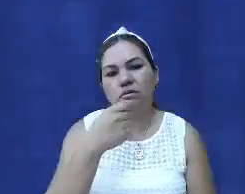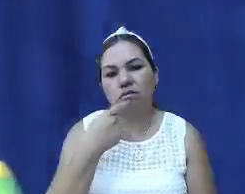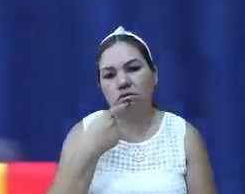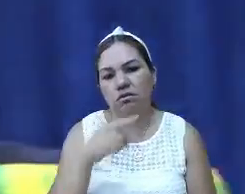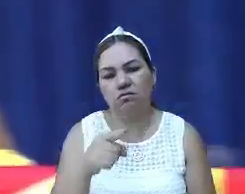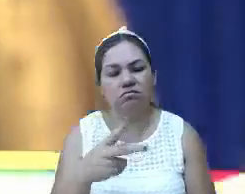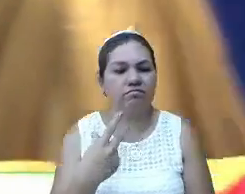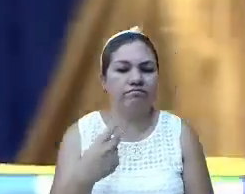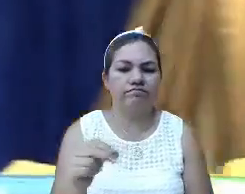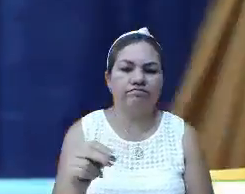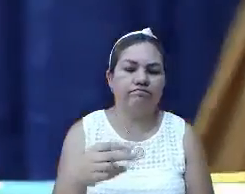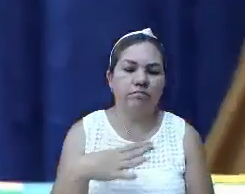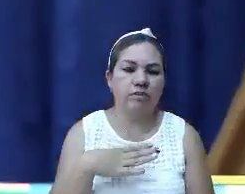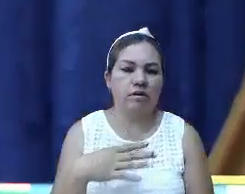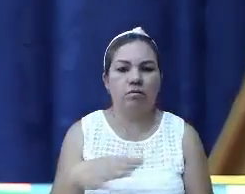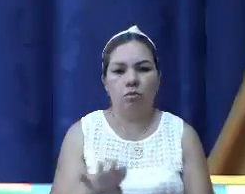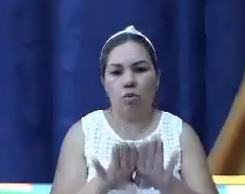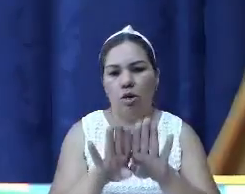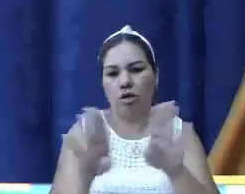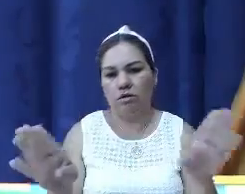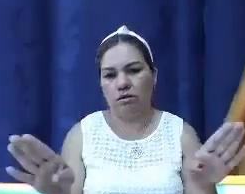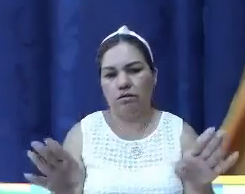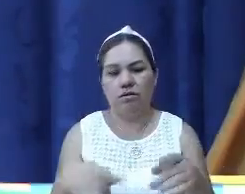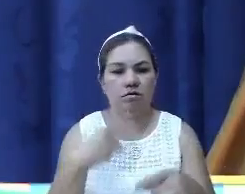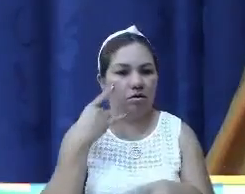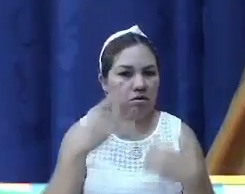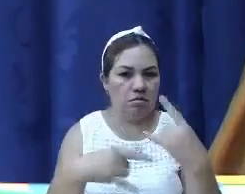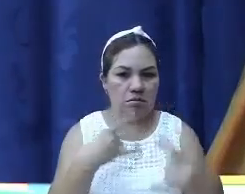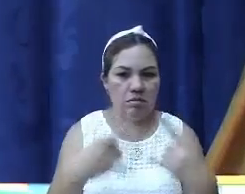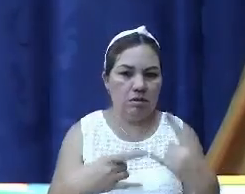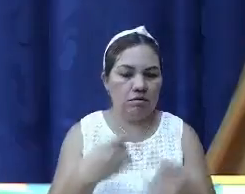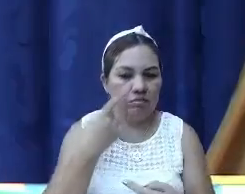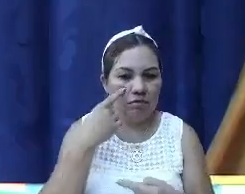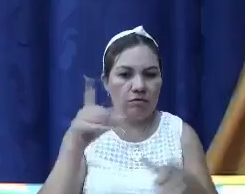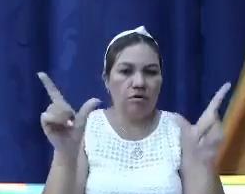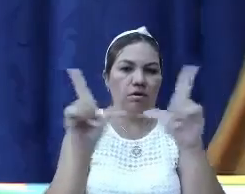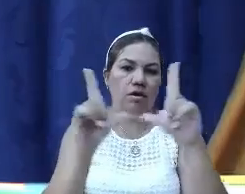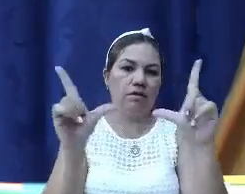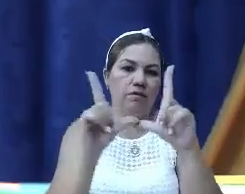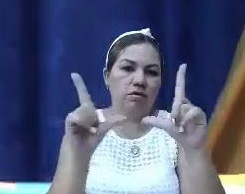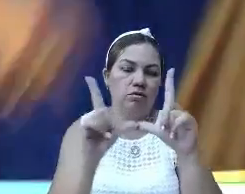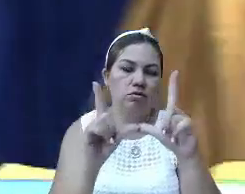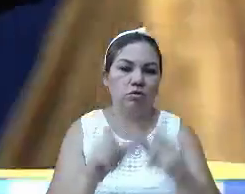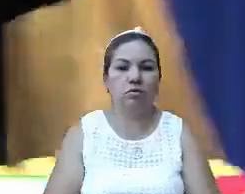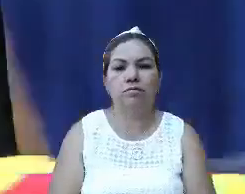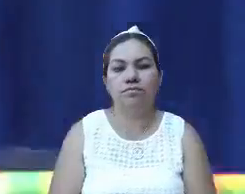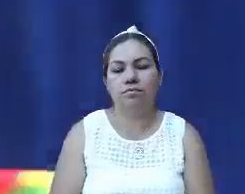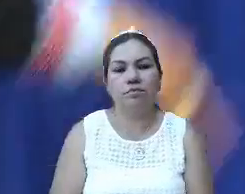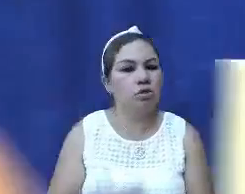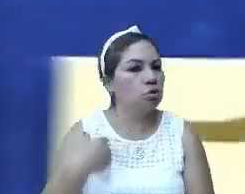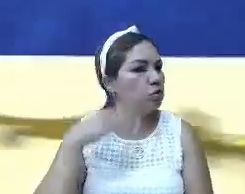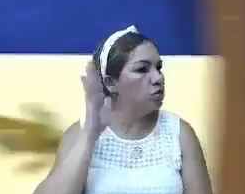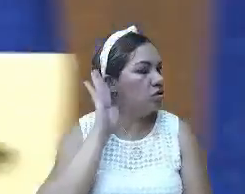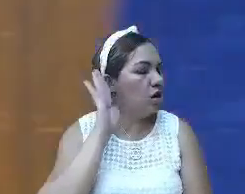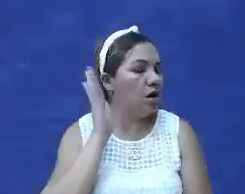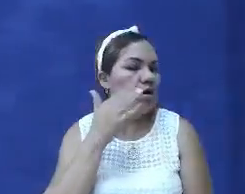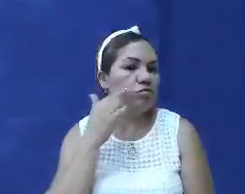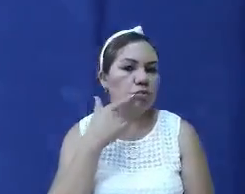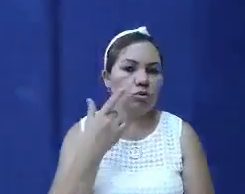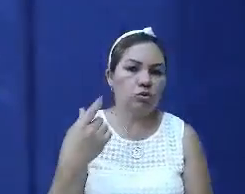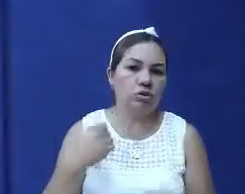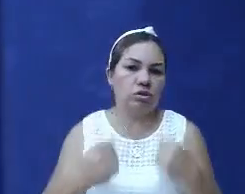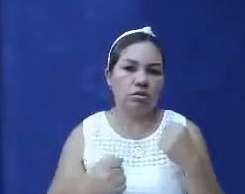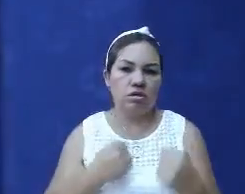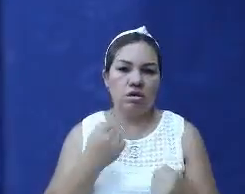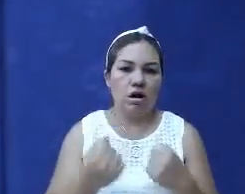una puerta abierta al enemigo. Ver telenovela, ¿por qué Dios me va a condenar por eso? Escuchar música mundana, ¿por qué Dios me